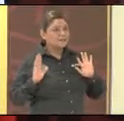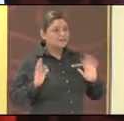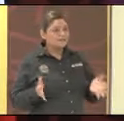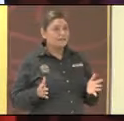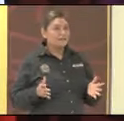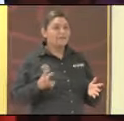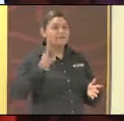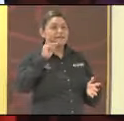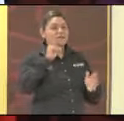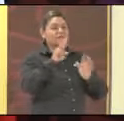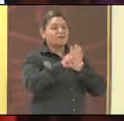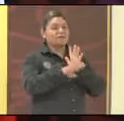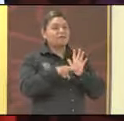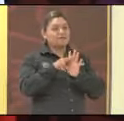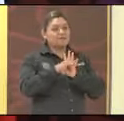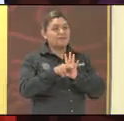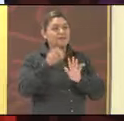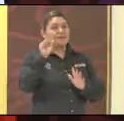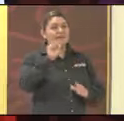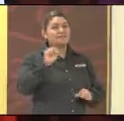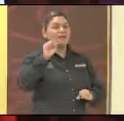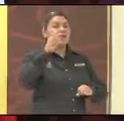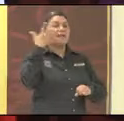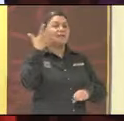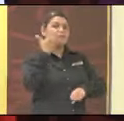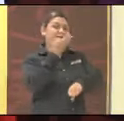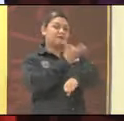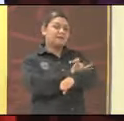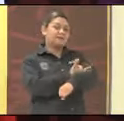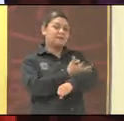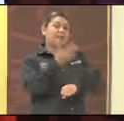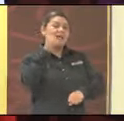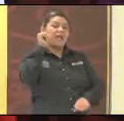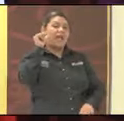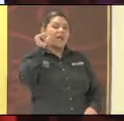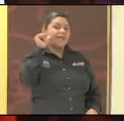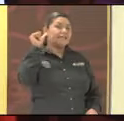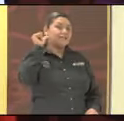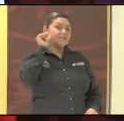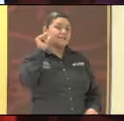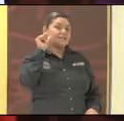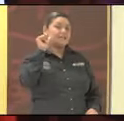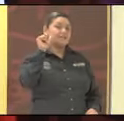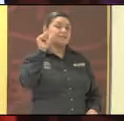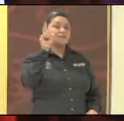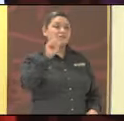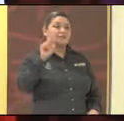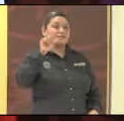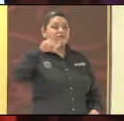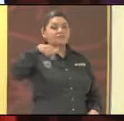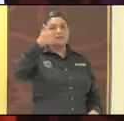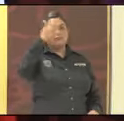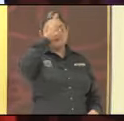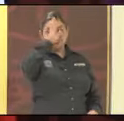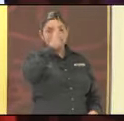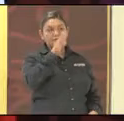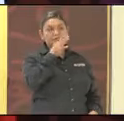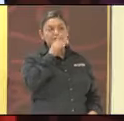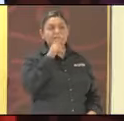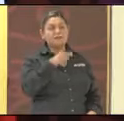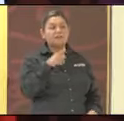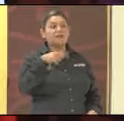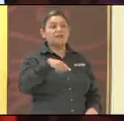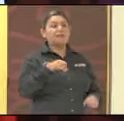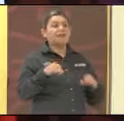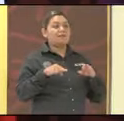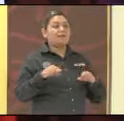dos videos, el sábado a las 5 de la tarde y ayer domingo a las 12 del día, con las autoridades federales, estatales, municipales,